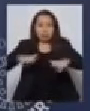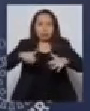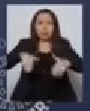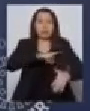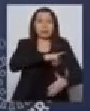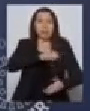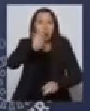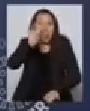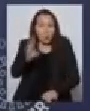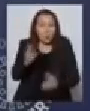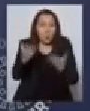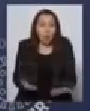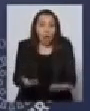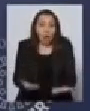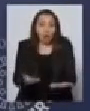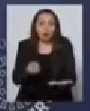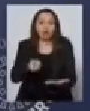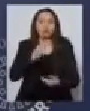país